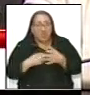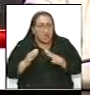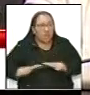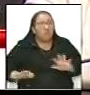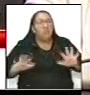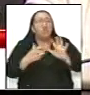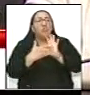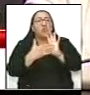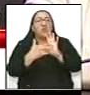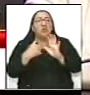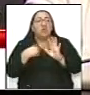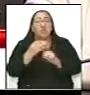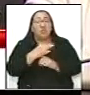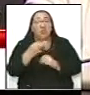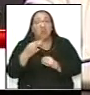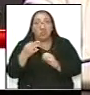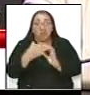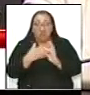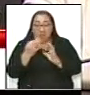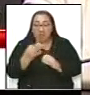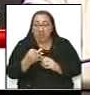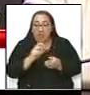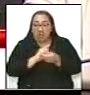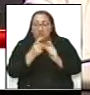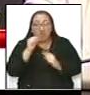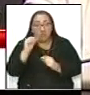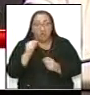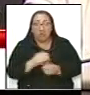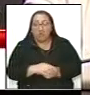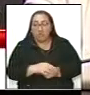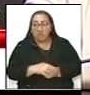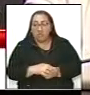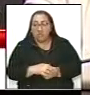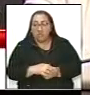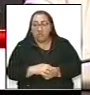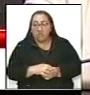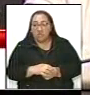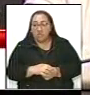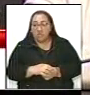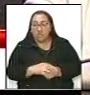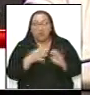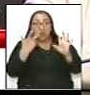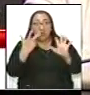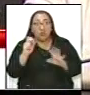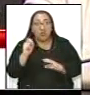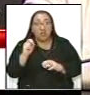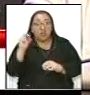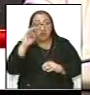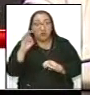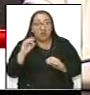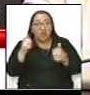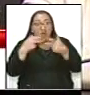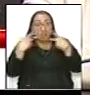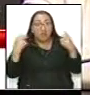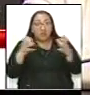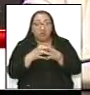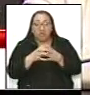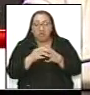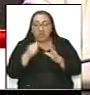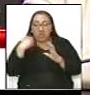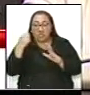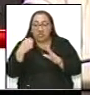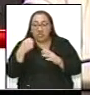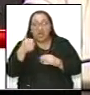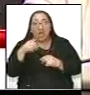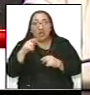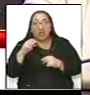en las regiones de nuestra patria, pues cambiemos un poquito, ¿no? 80% al cine amazónico, 80% al cine